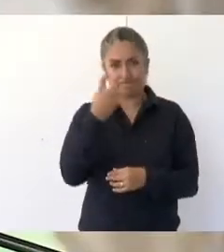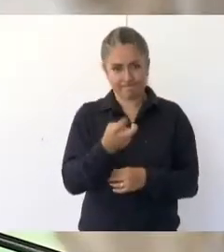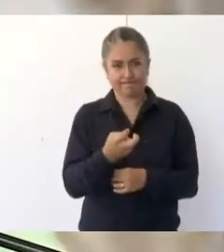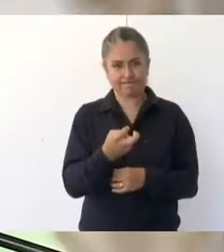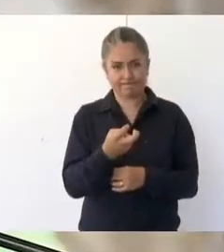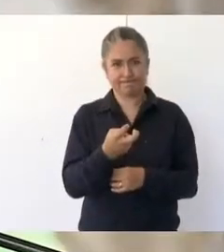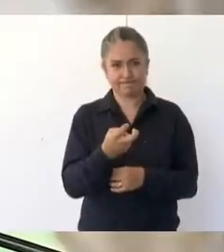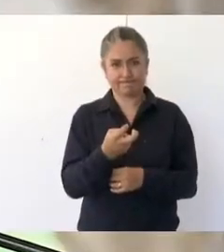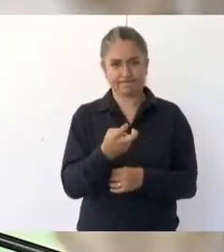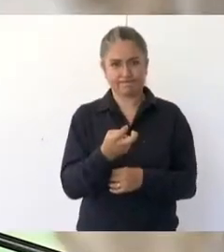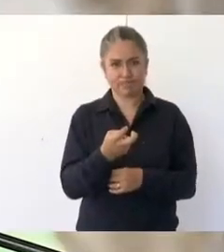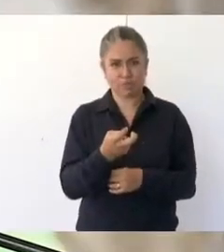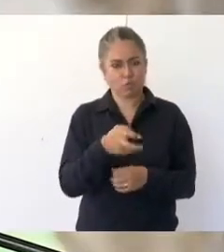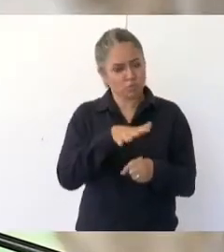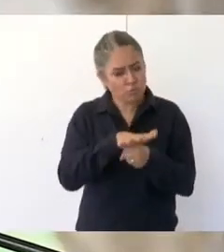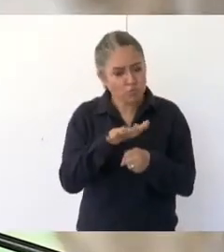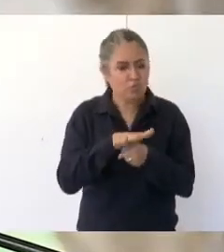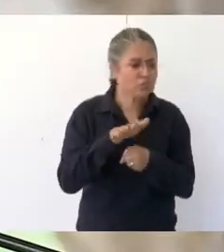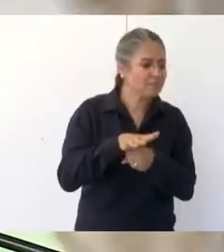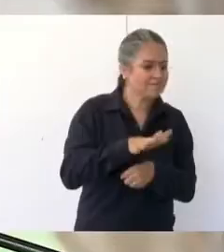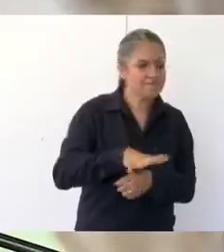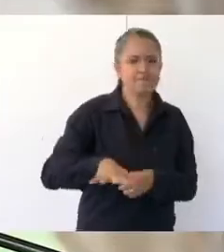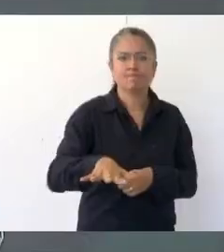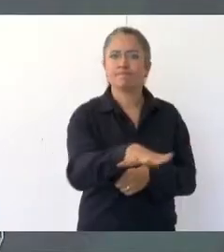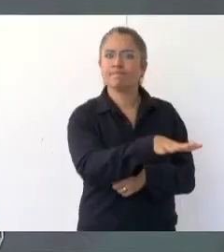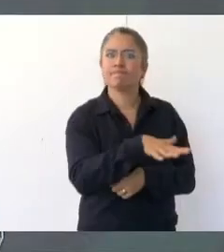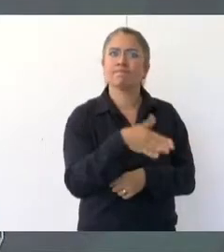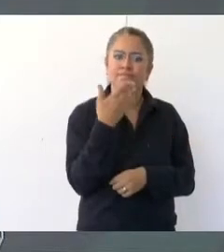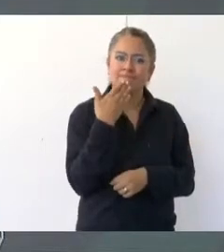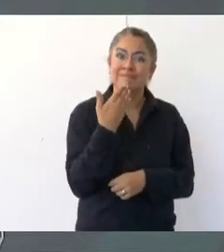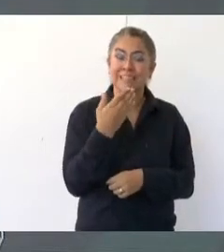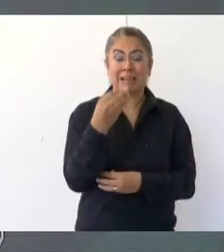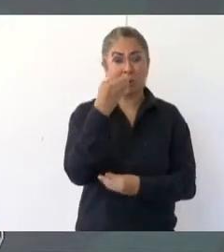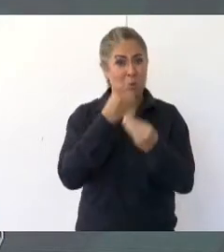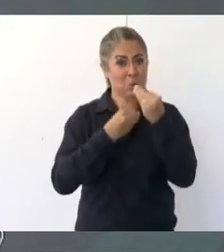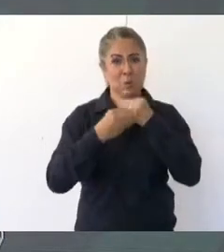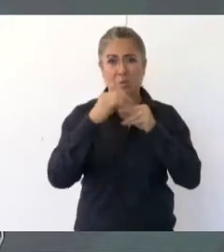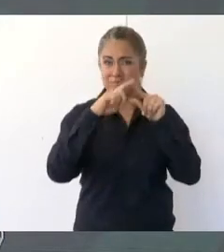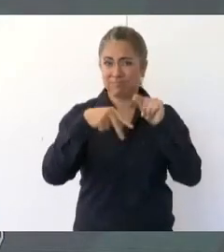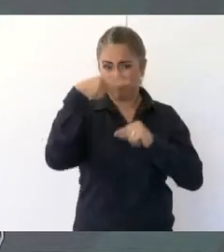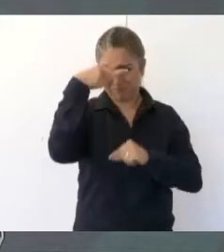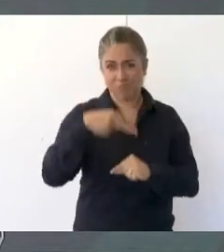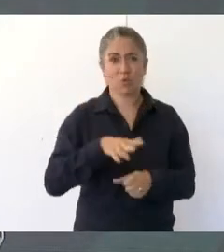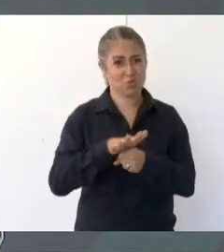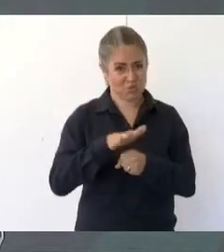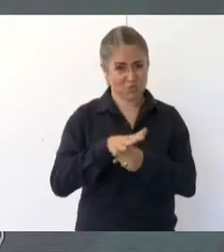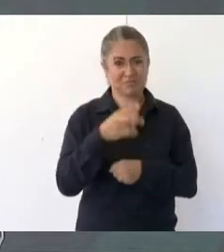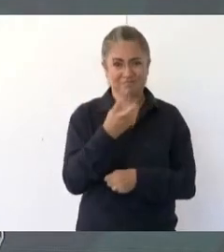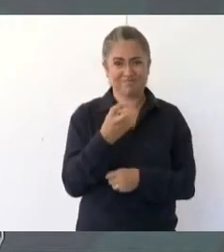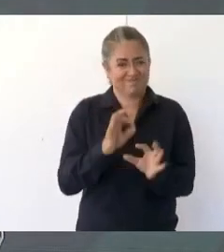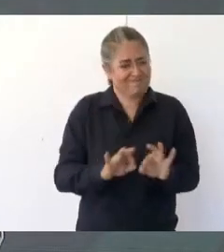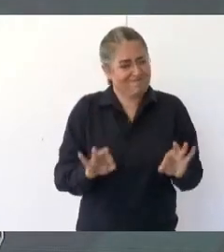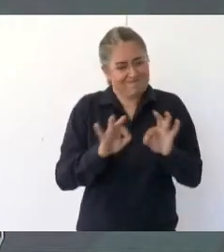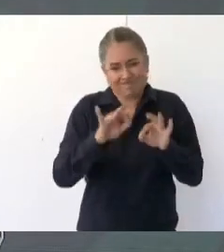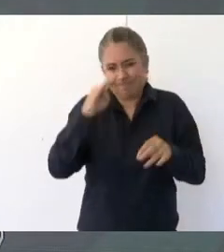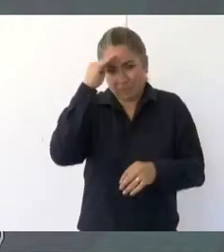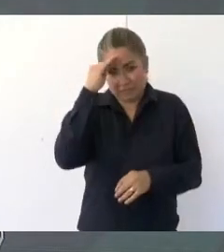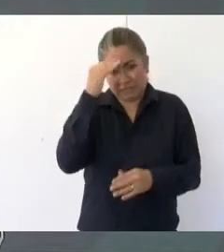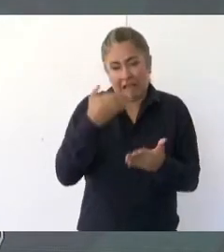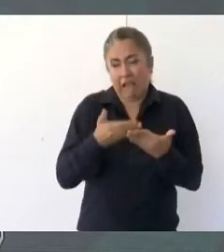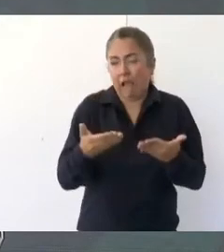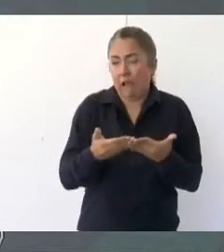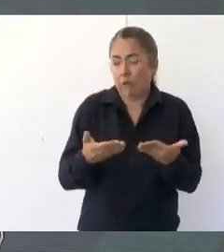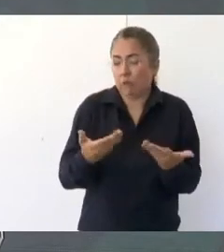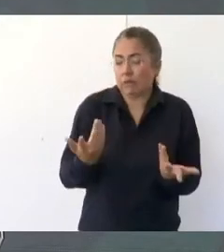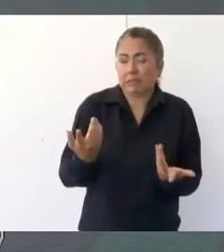en la autosuficiencia alimentaria. ahora con la pandemia y